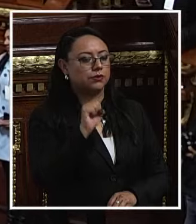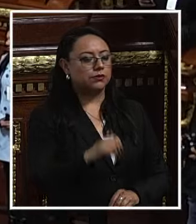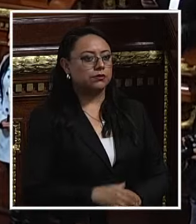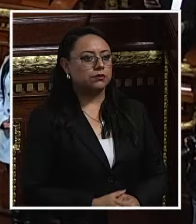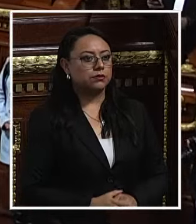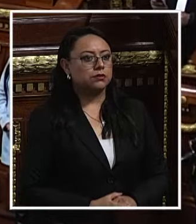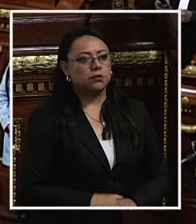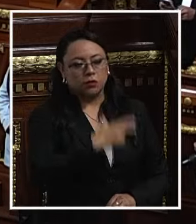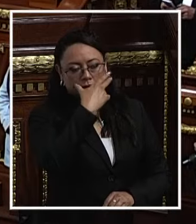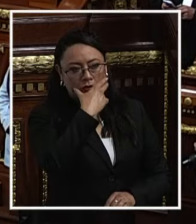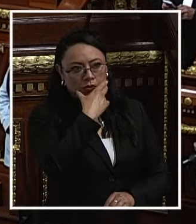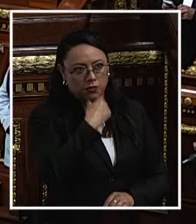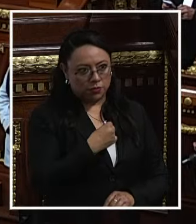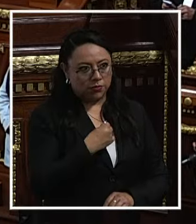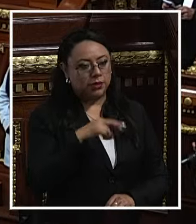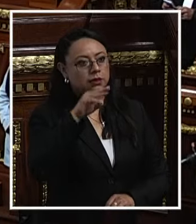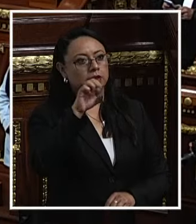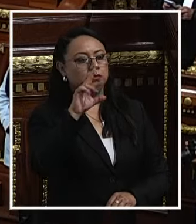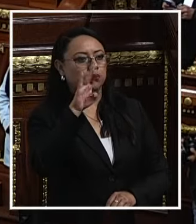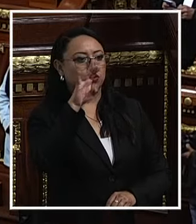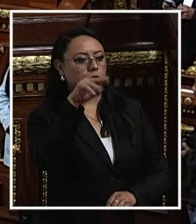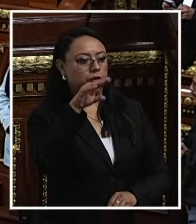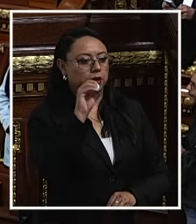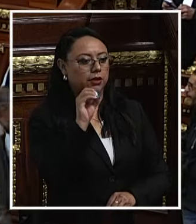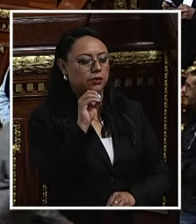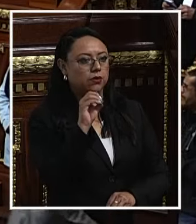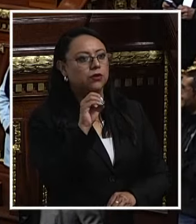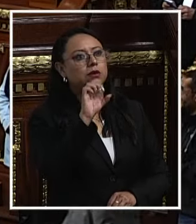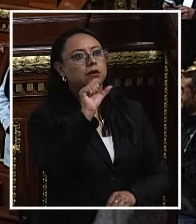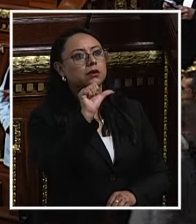Moreno Rivera Israel.